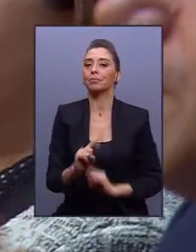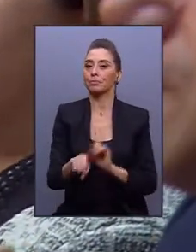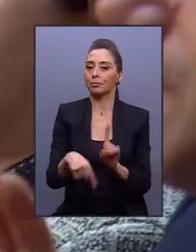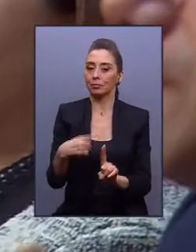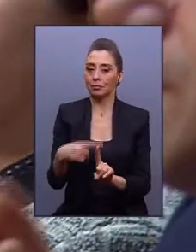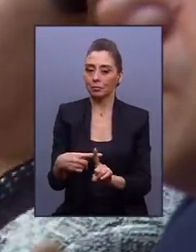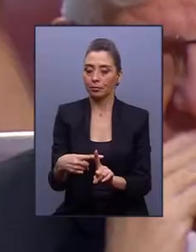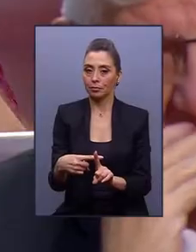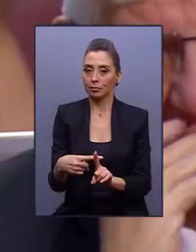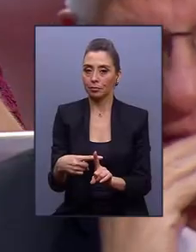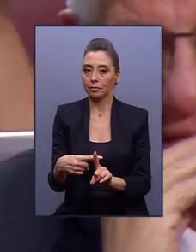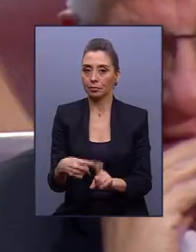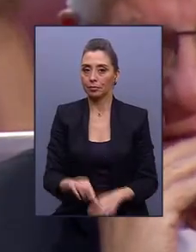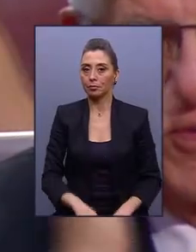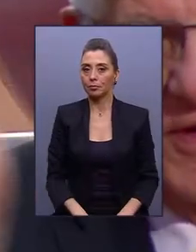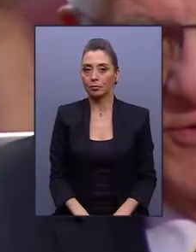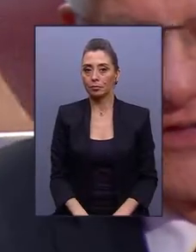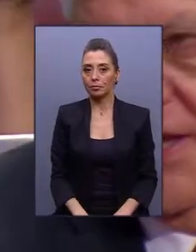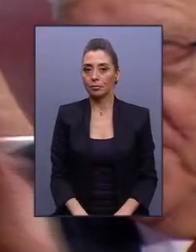Además,